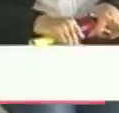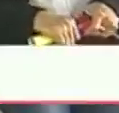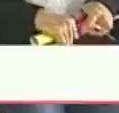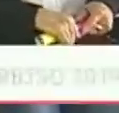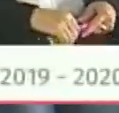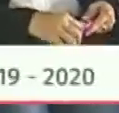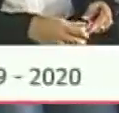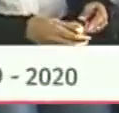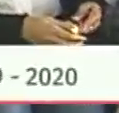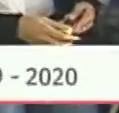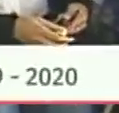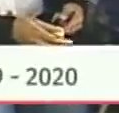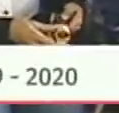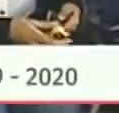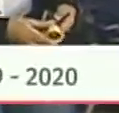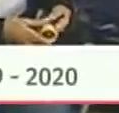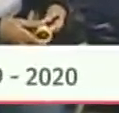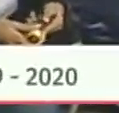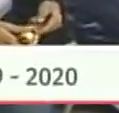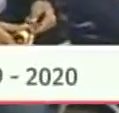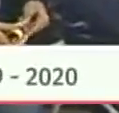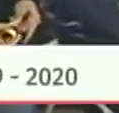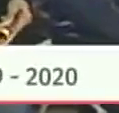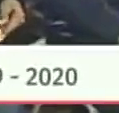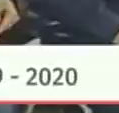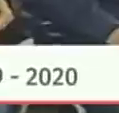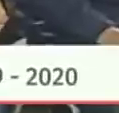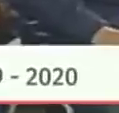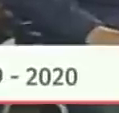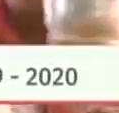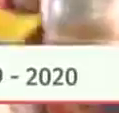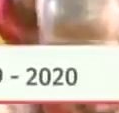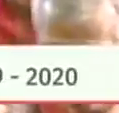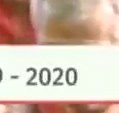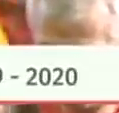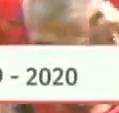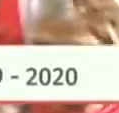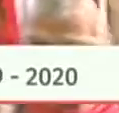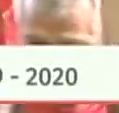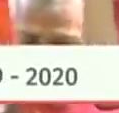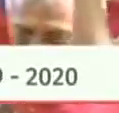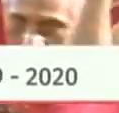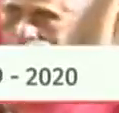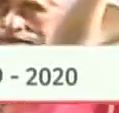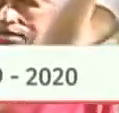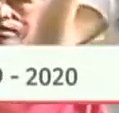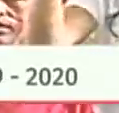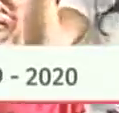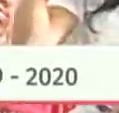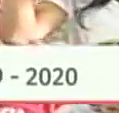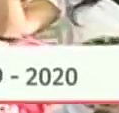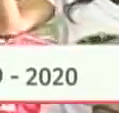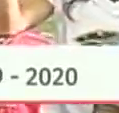obrera venezolana. Mi saludo, ya María de la Concepción García